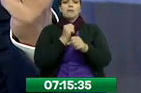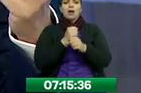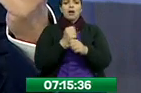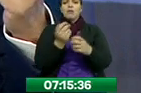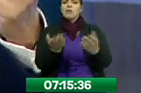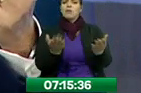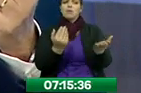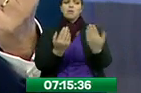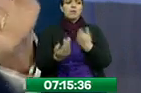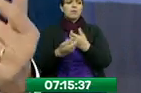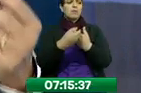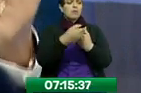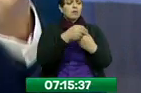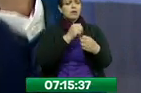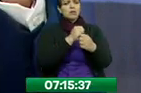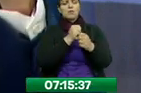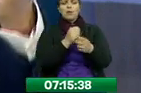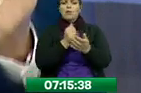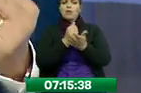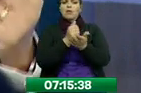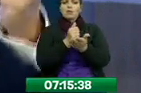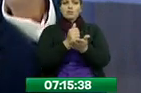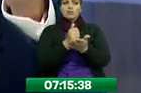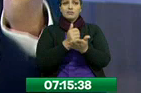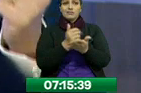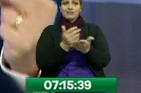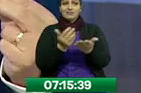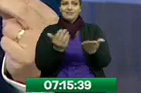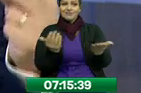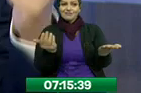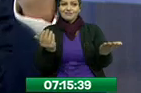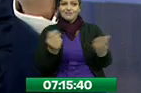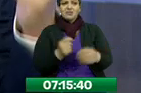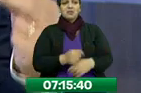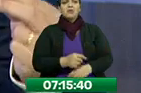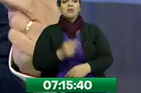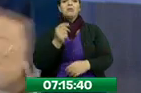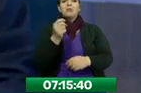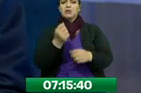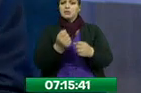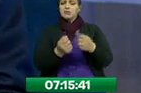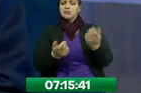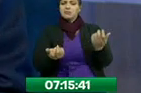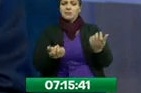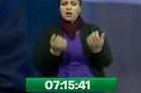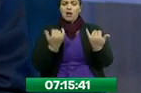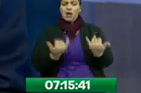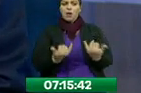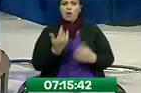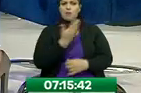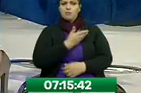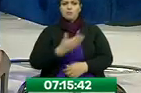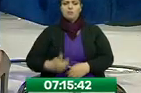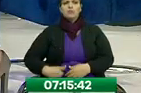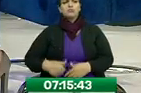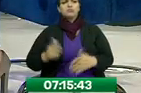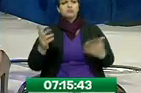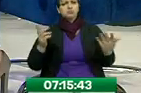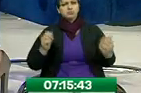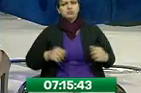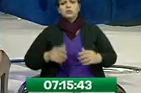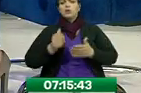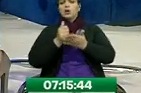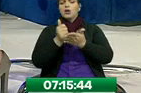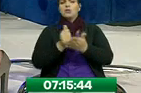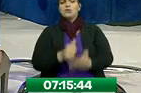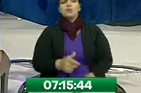la sociedad ecuatoriana en 650 mil empleos. Guillermo, ¿a qué atribuir aquello y esa falta